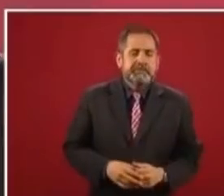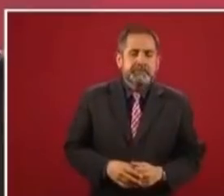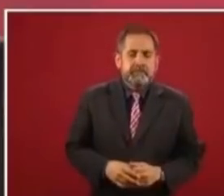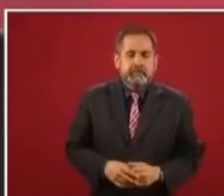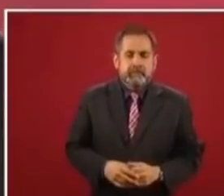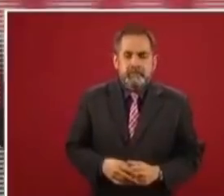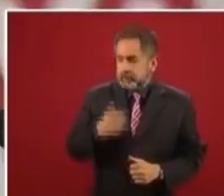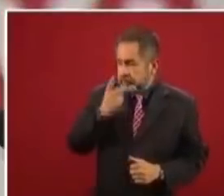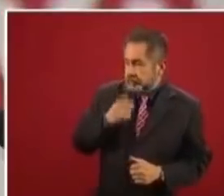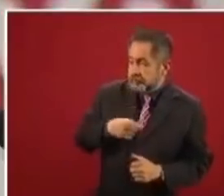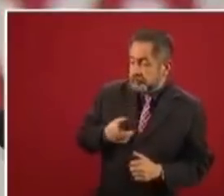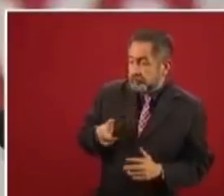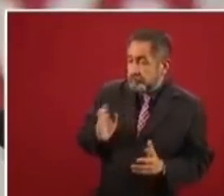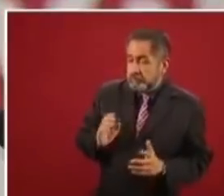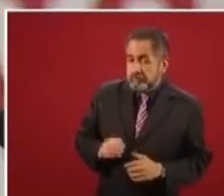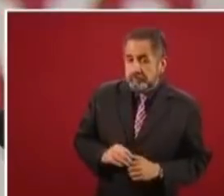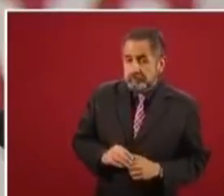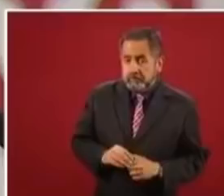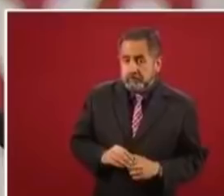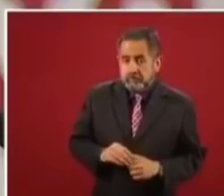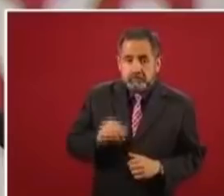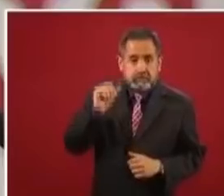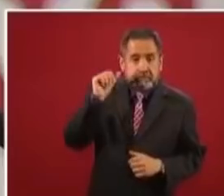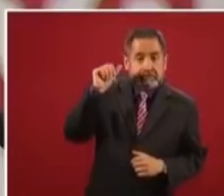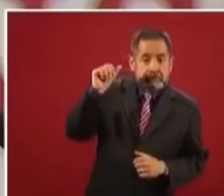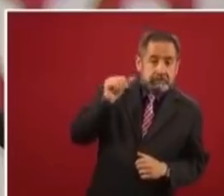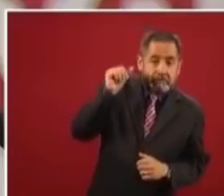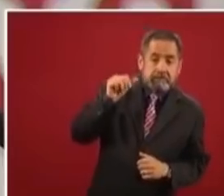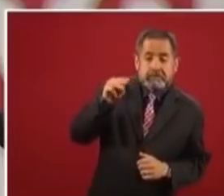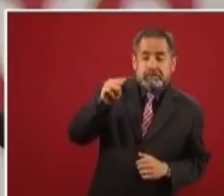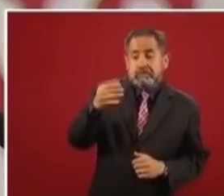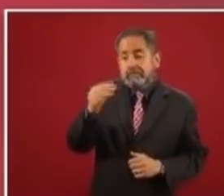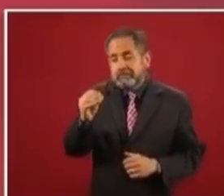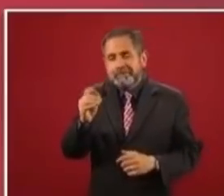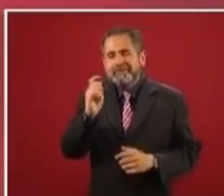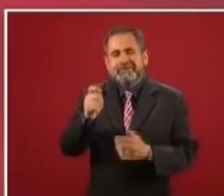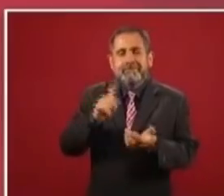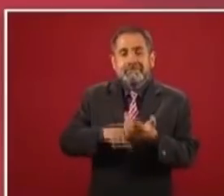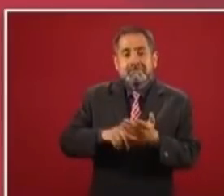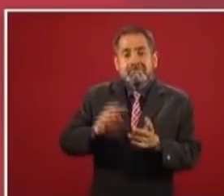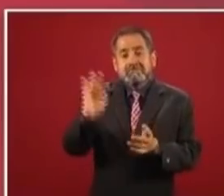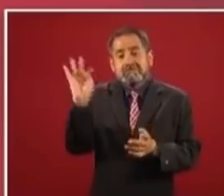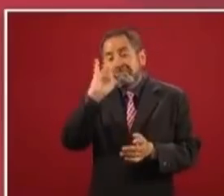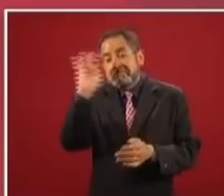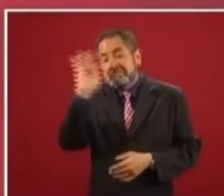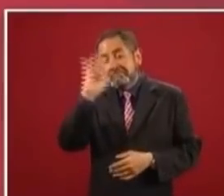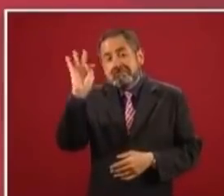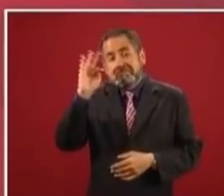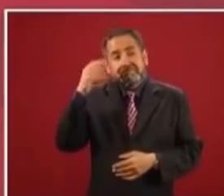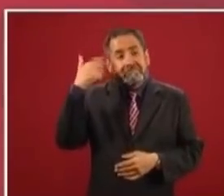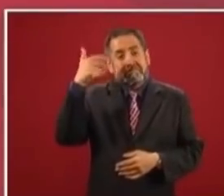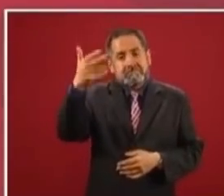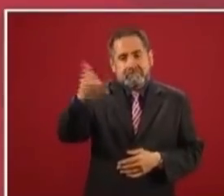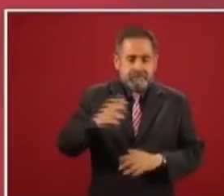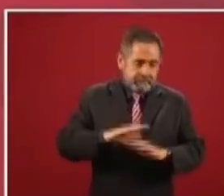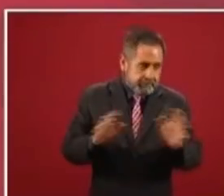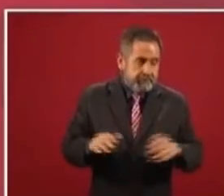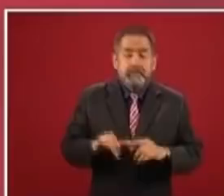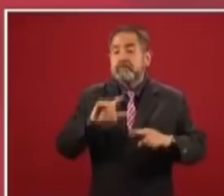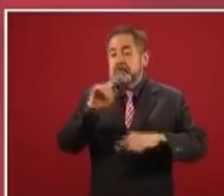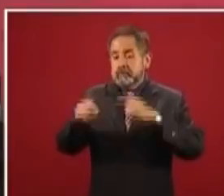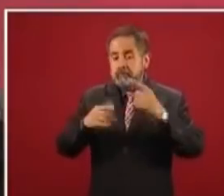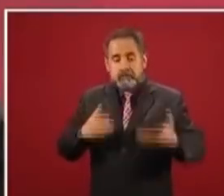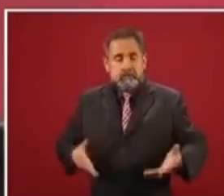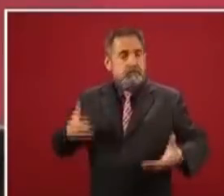y me dicen, no, pues para abril o para mayo. Y ahí voy a Sonora